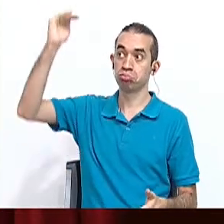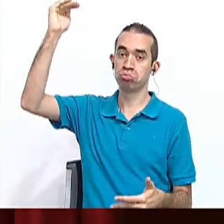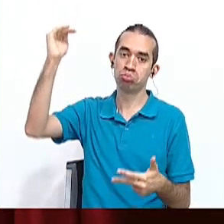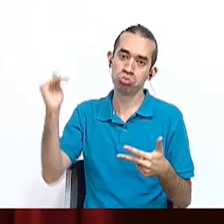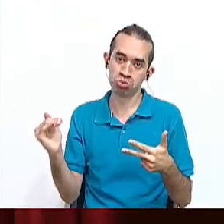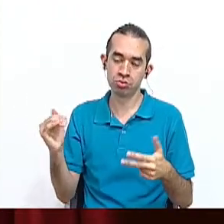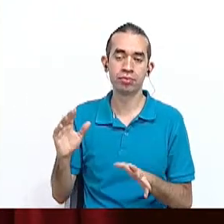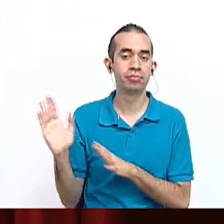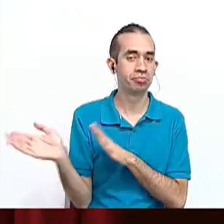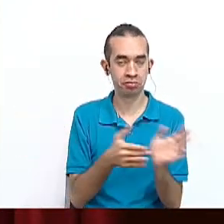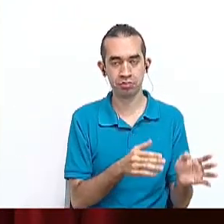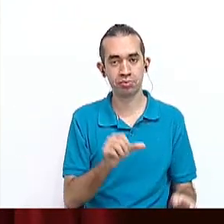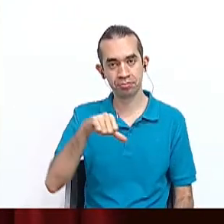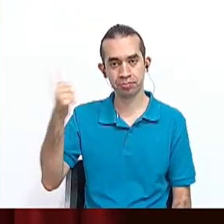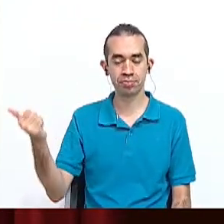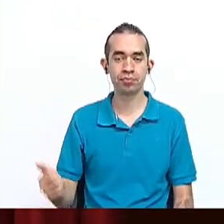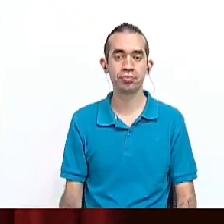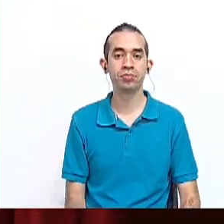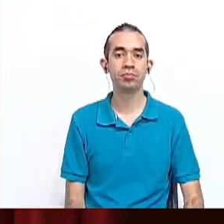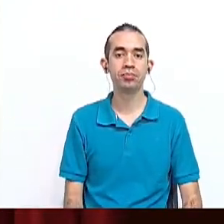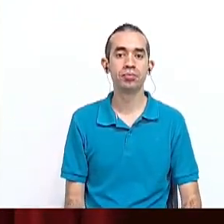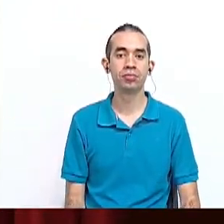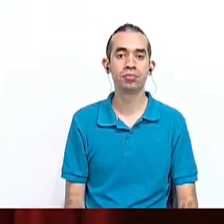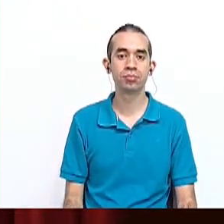siguiente característica.